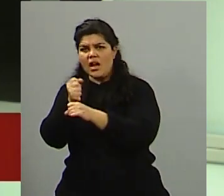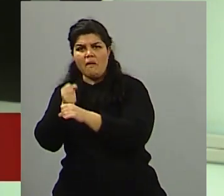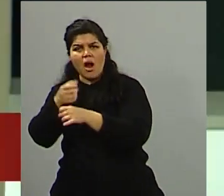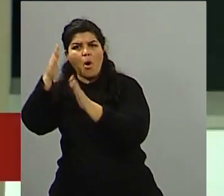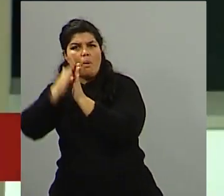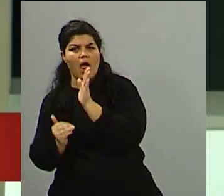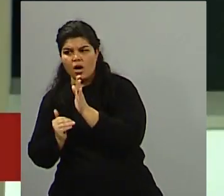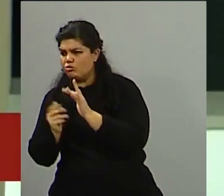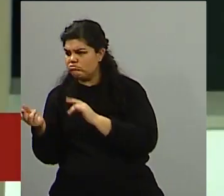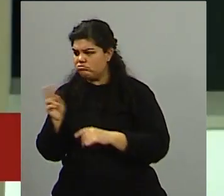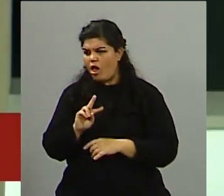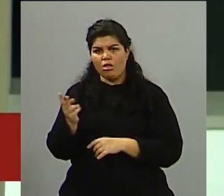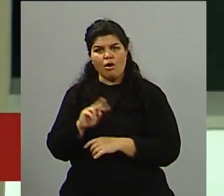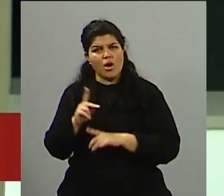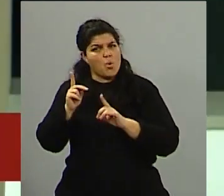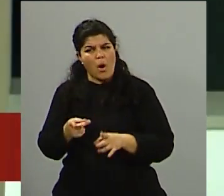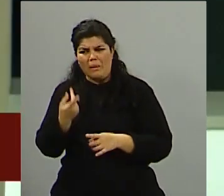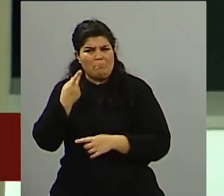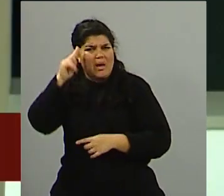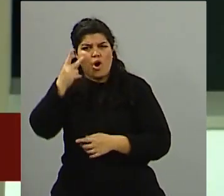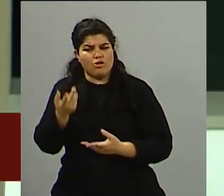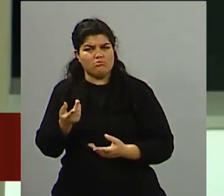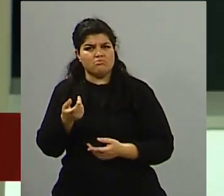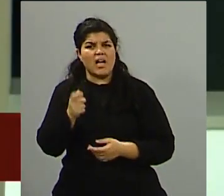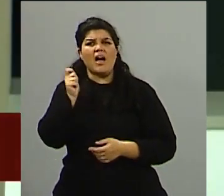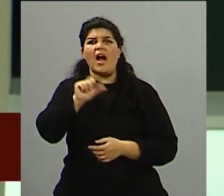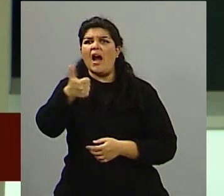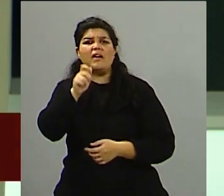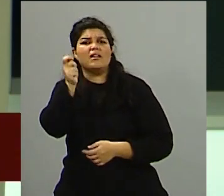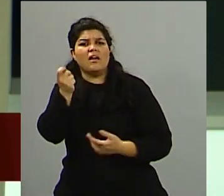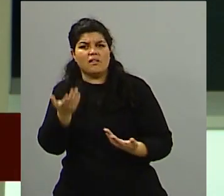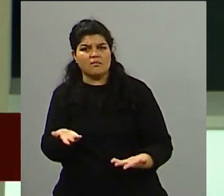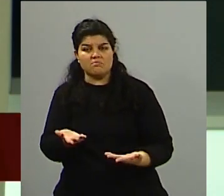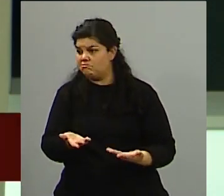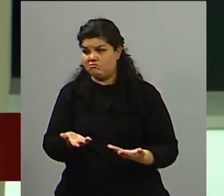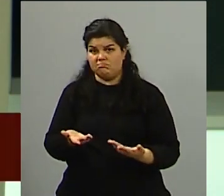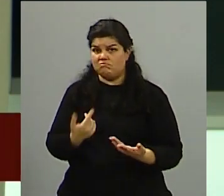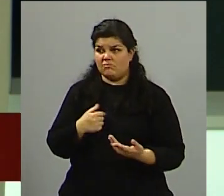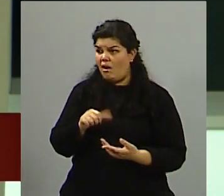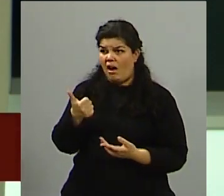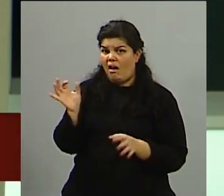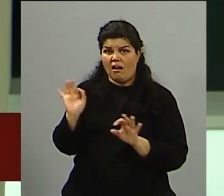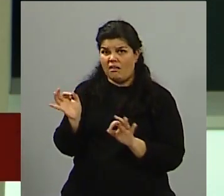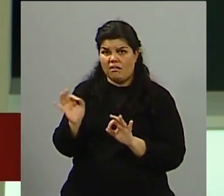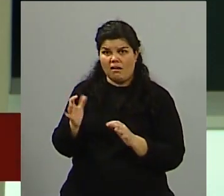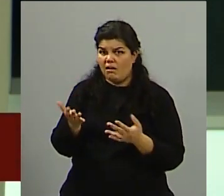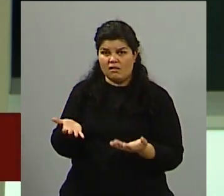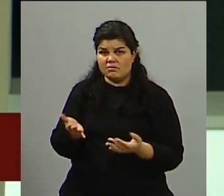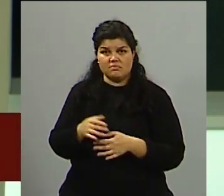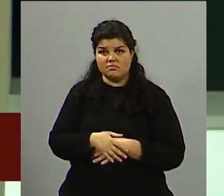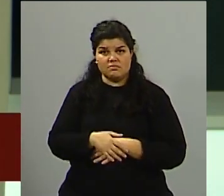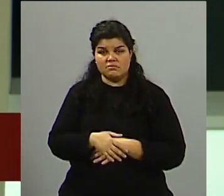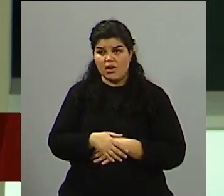ganan? La verdad es que no gana nadie, Claudia. Perdemos vos y yo y todos los argentinos, porque mientras más tiempo se deja